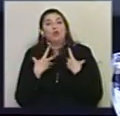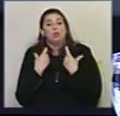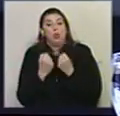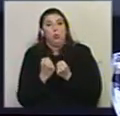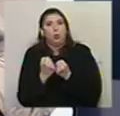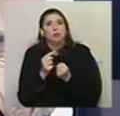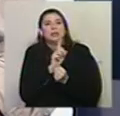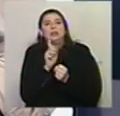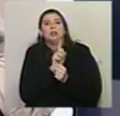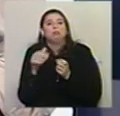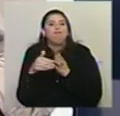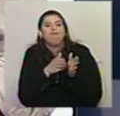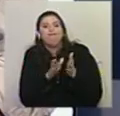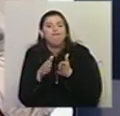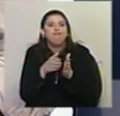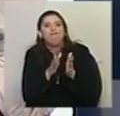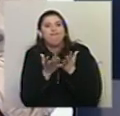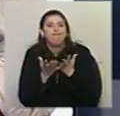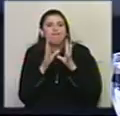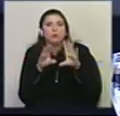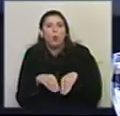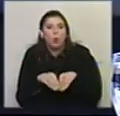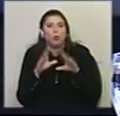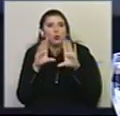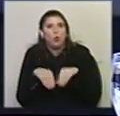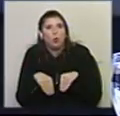caminos, nosotros o las instituciones en las que nos atendemos,